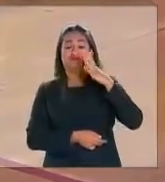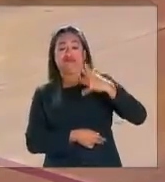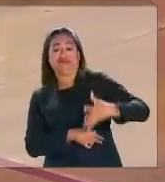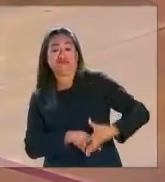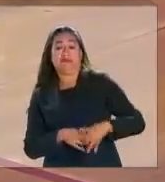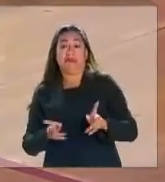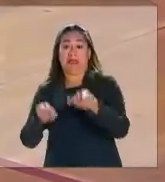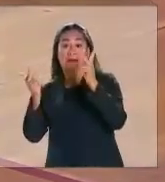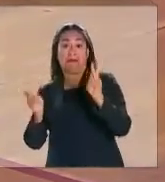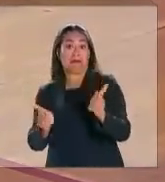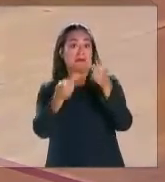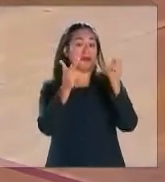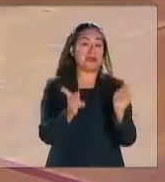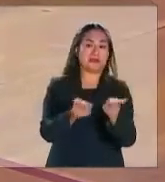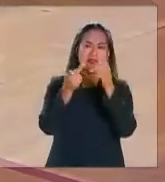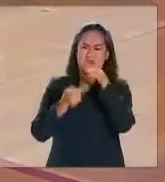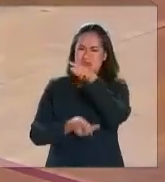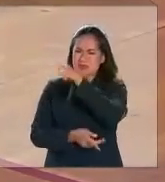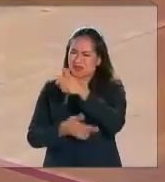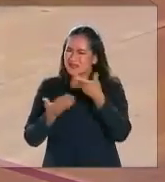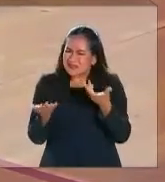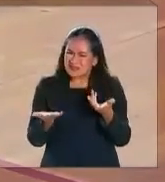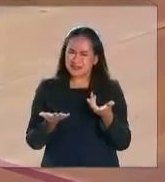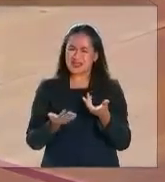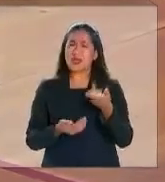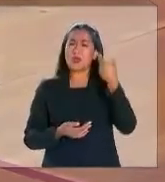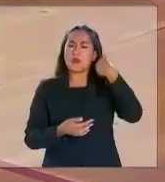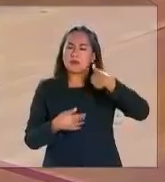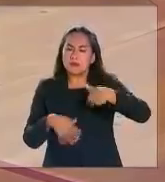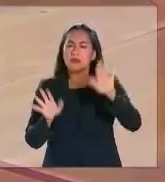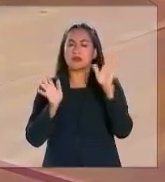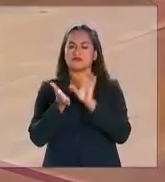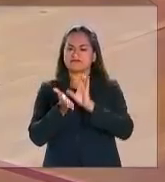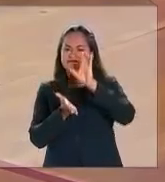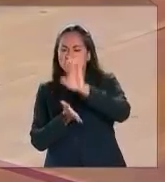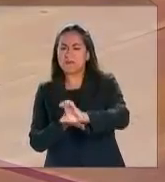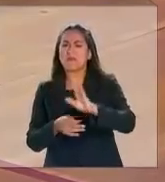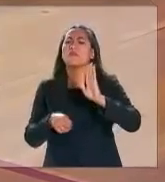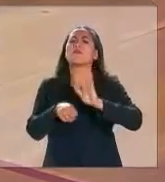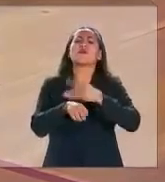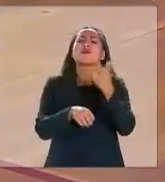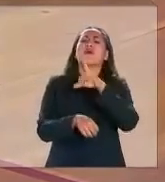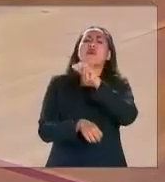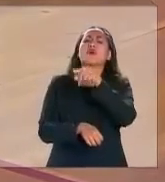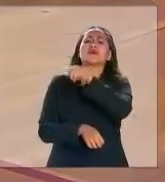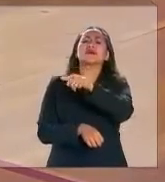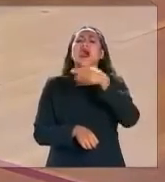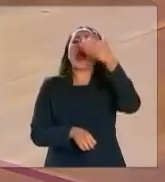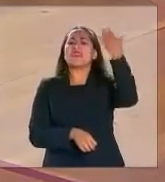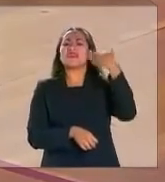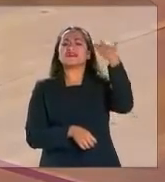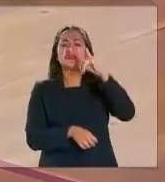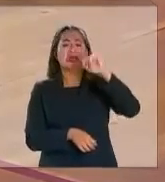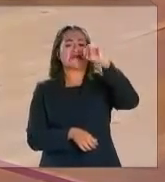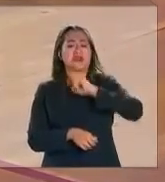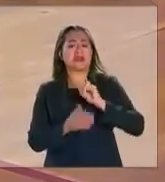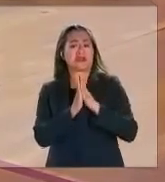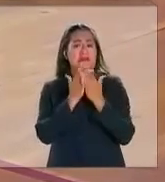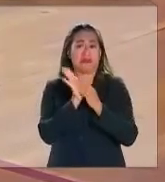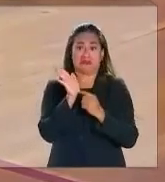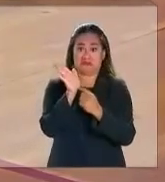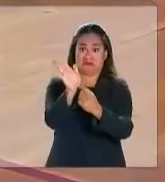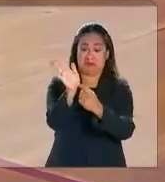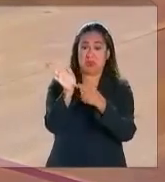las pruebas me remito si hubiera habido tanta inversión porque fuiste jefe de gobierno y aquí están las cifras las pueden ver la economía